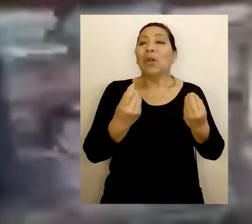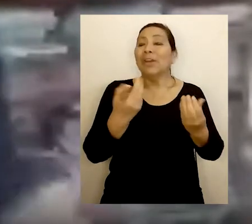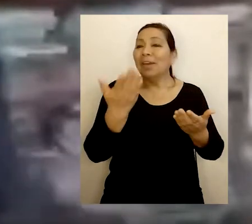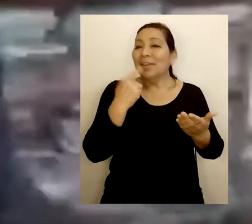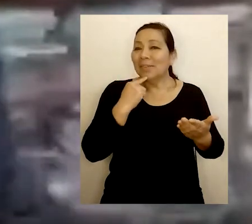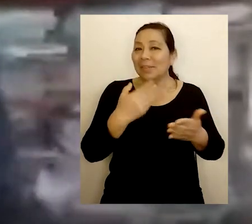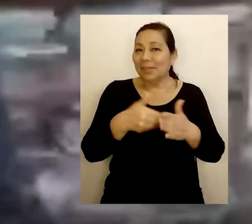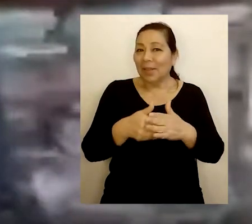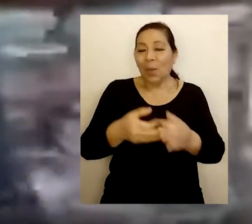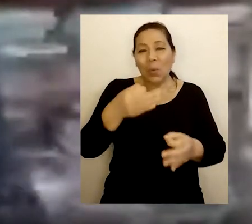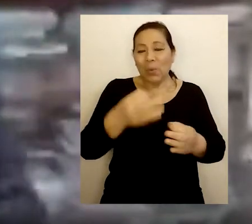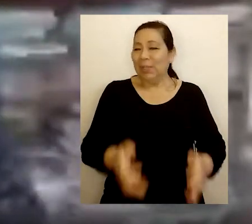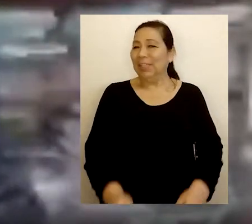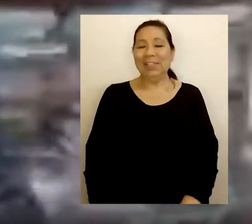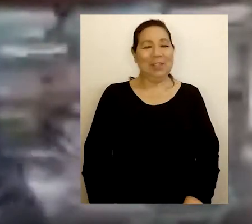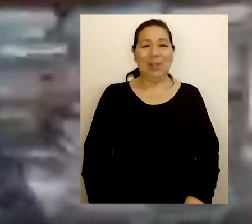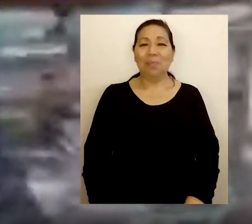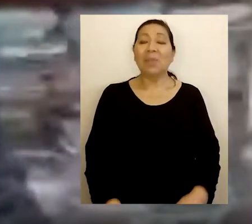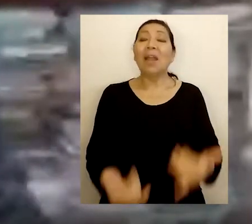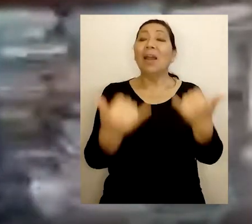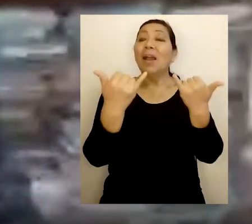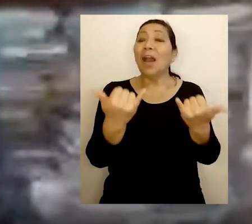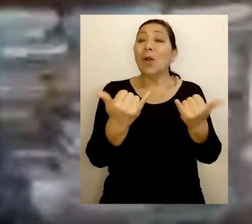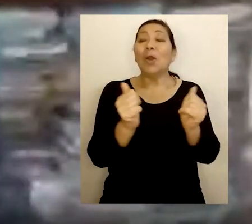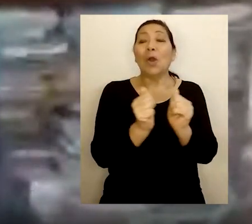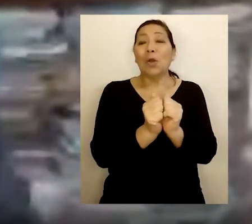está sentenciado. Ahora,